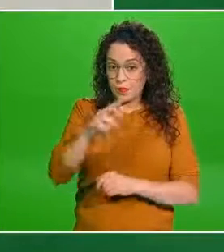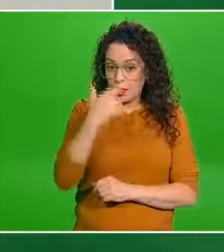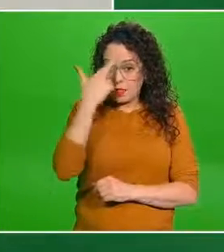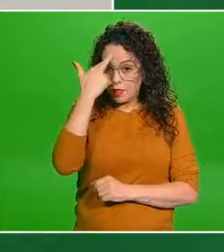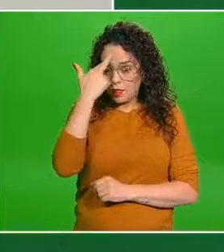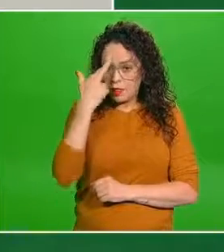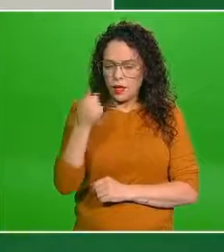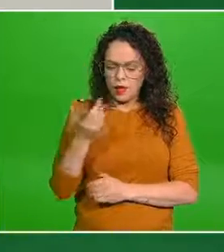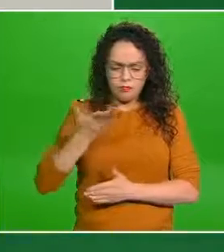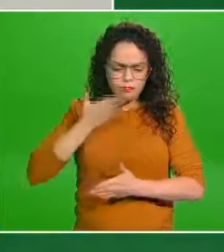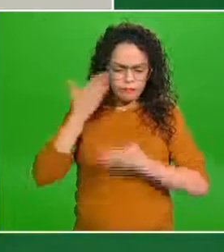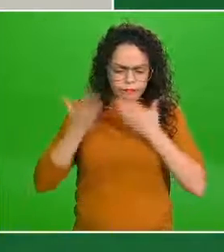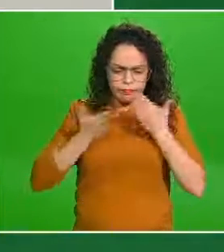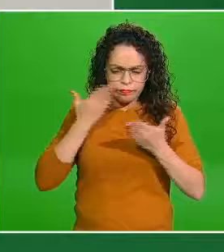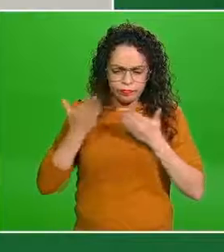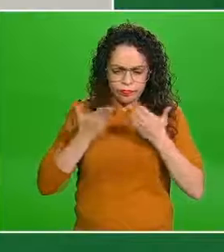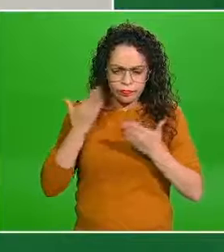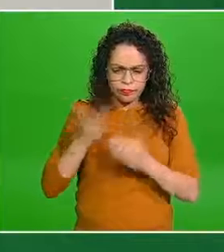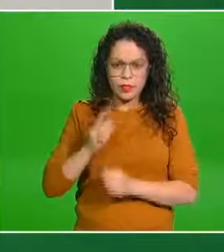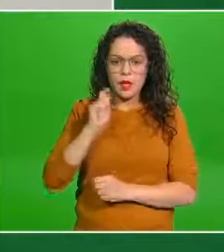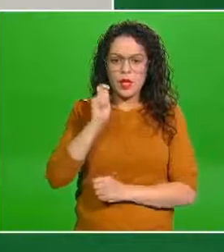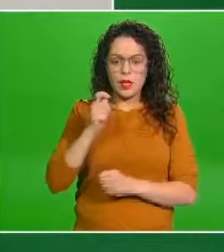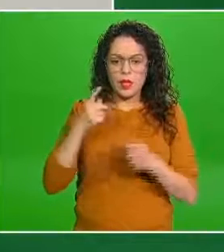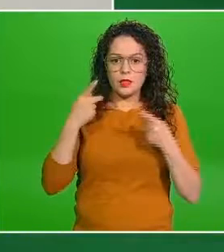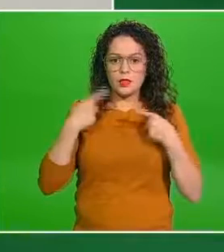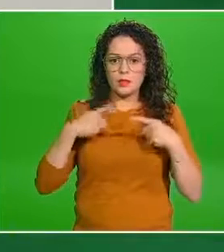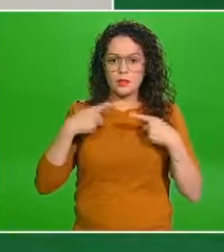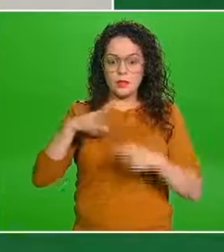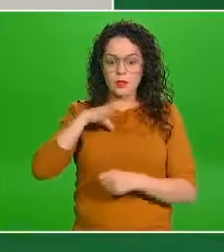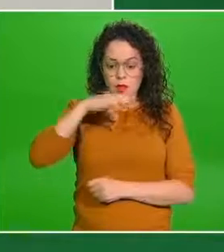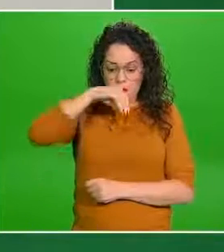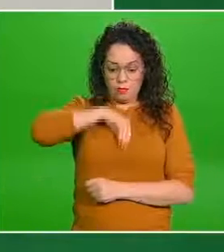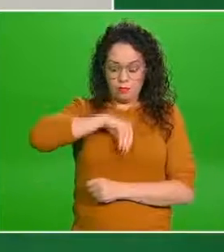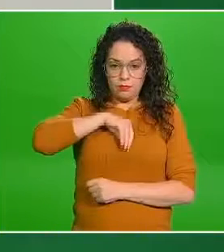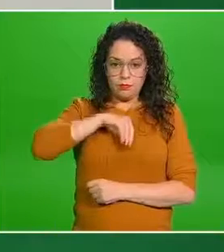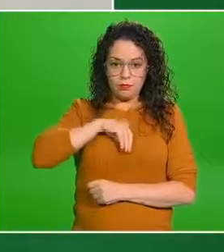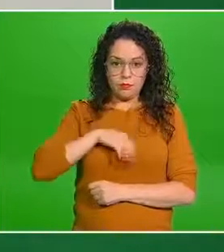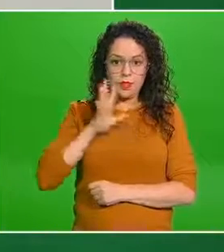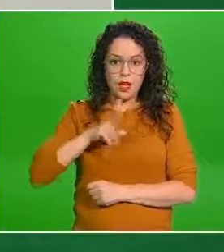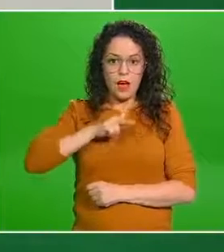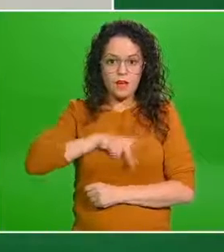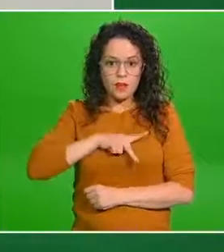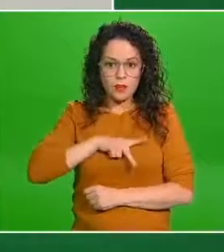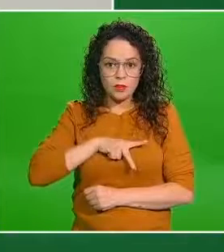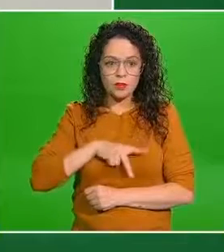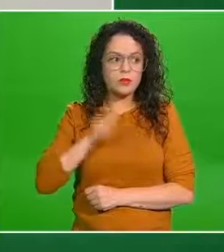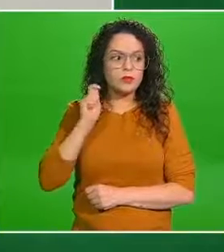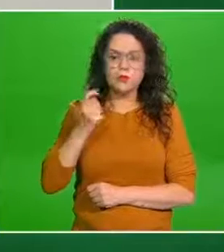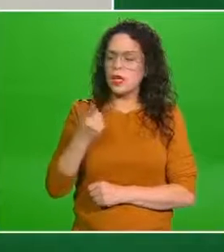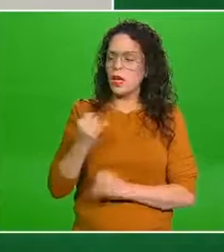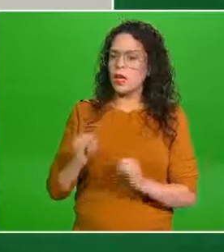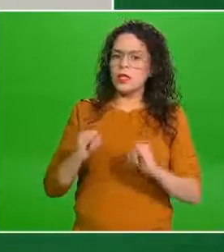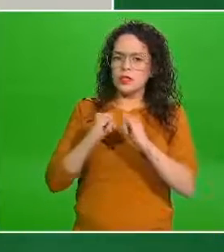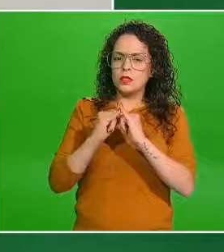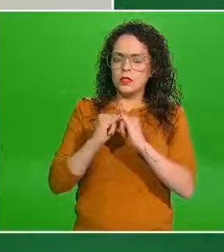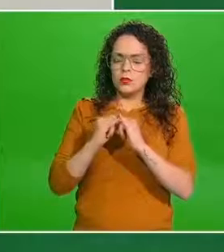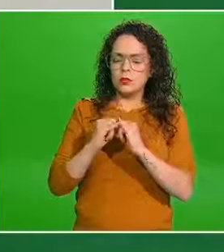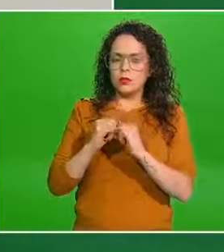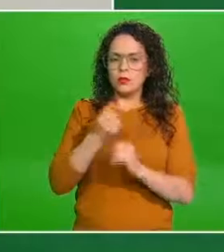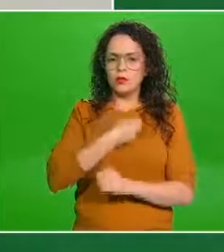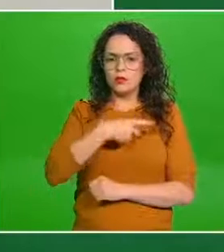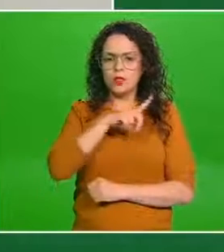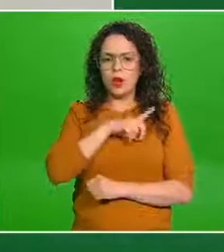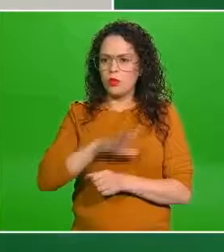últimos estudios de seroprevalencia, tanto los presentados a finales del año pasado por el Instituto Nacional de Salud Pública, como los